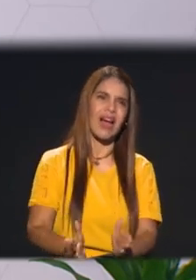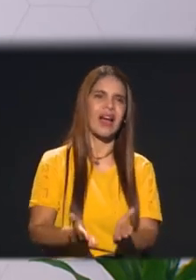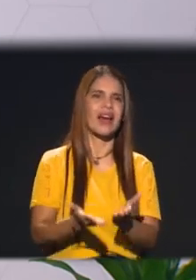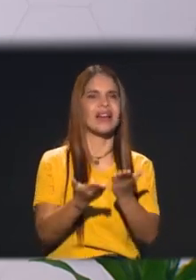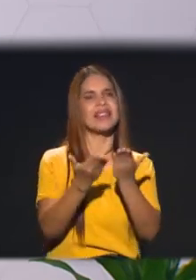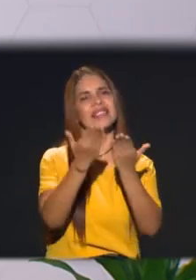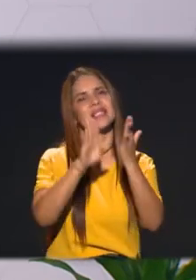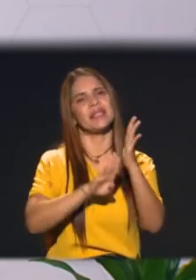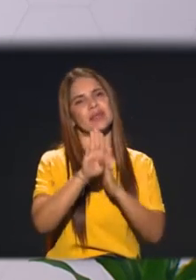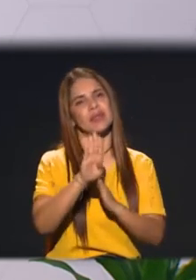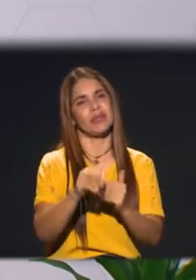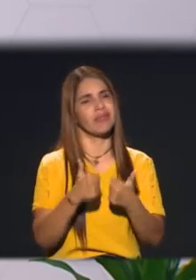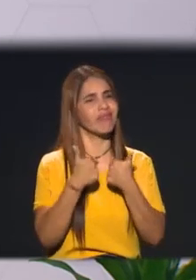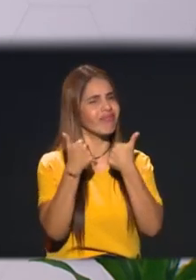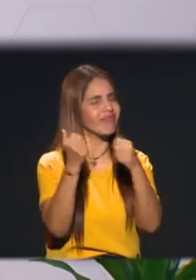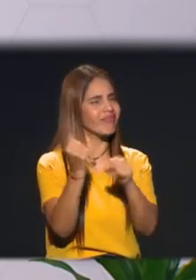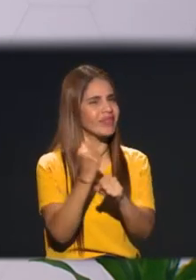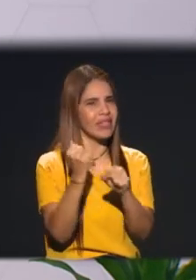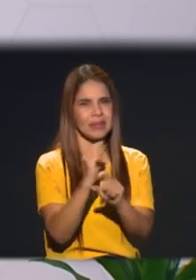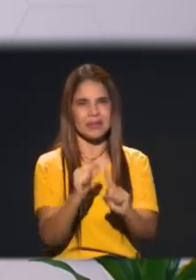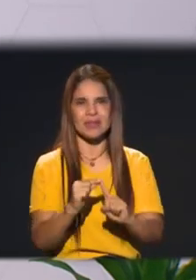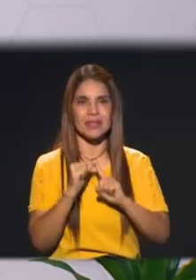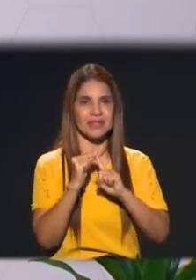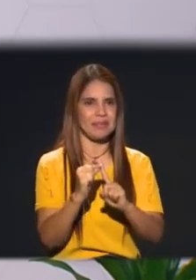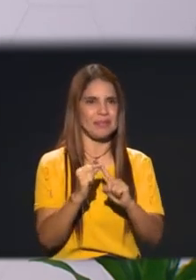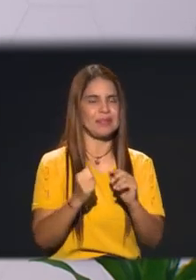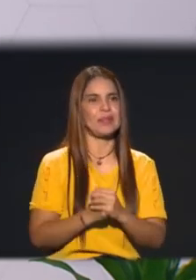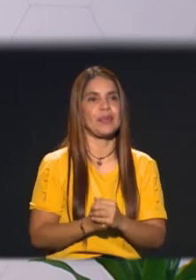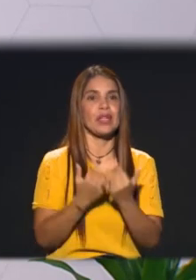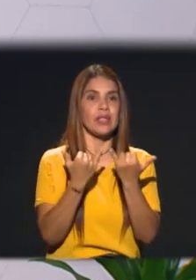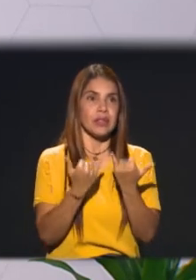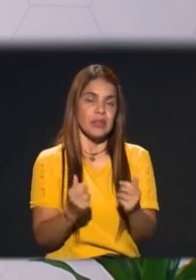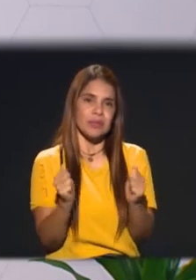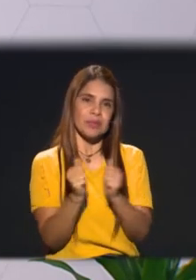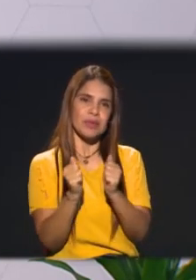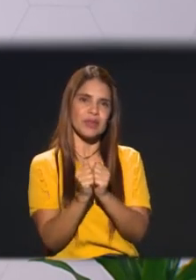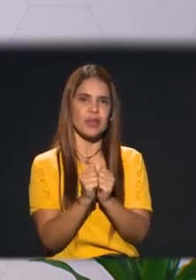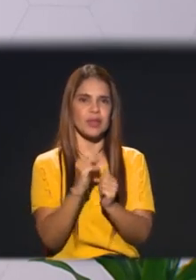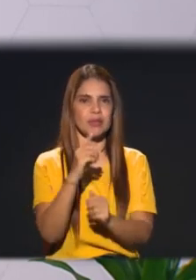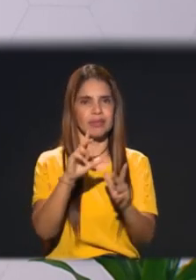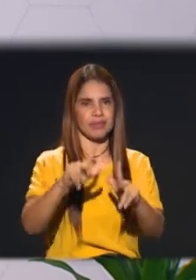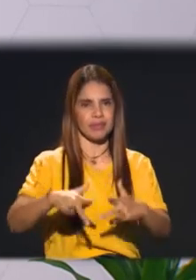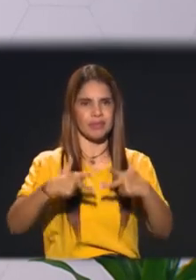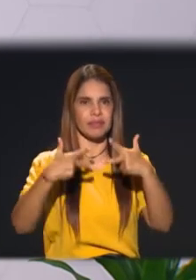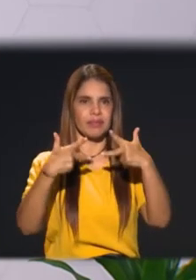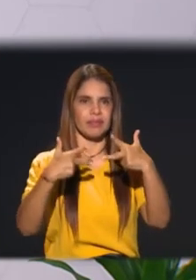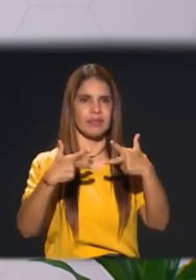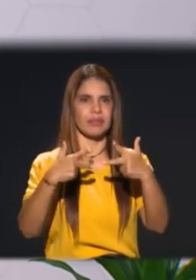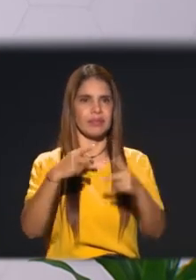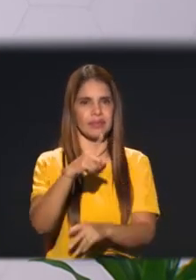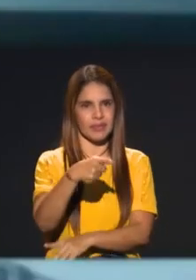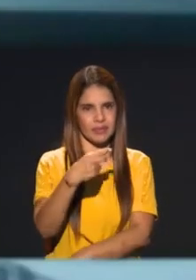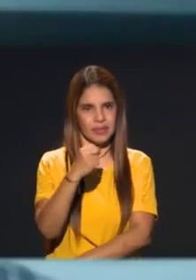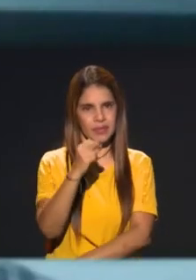seguir adelante. Entonces ustedes cumplen una labor maravillosa. Y yo quiero, con el profesor Gonzalo, que también está en la videollamada con nosotros, para